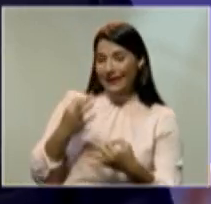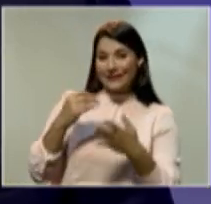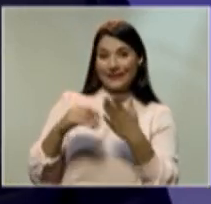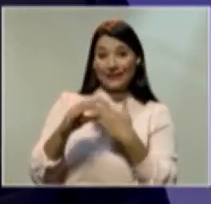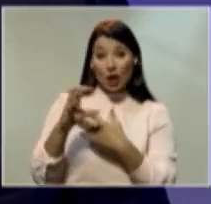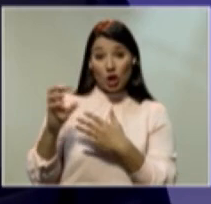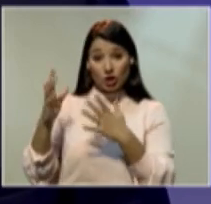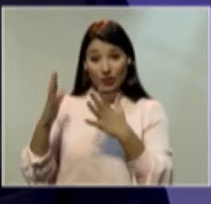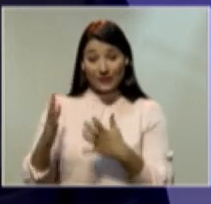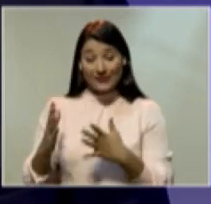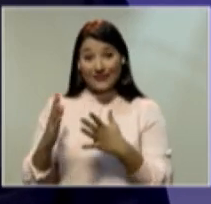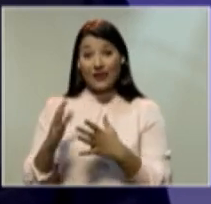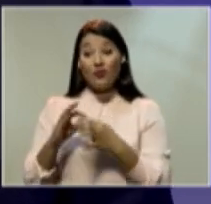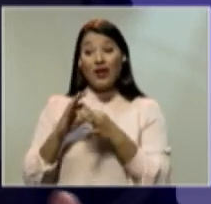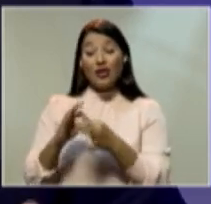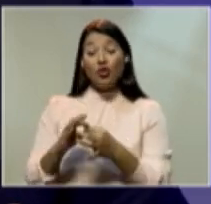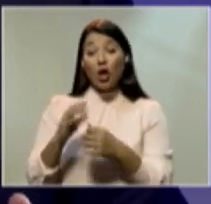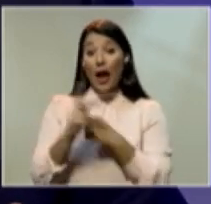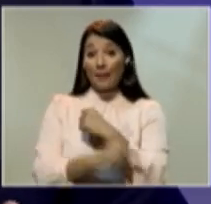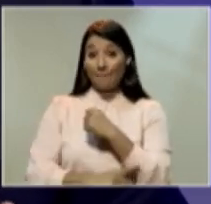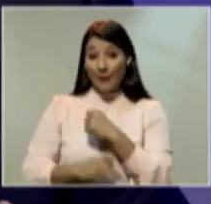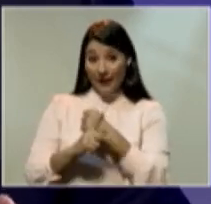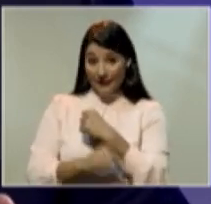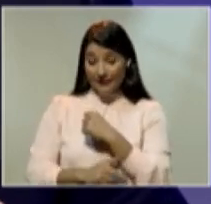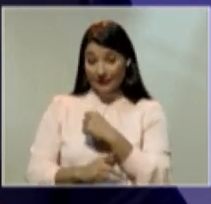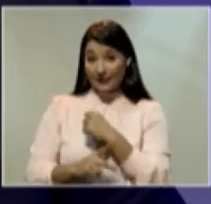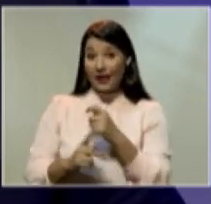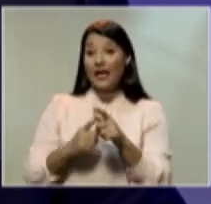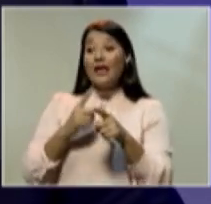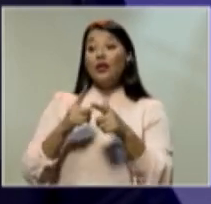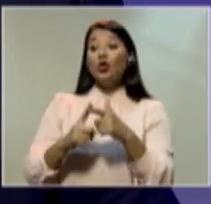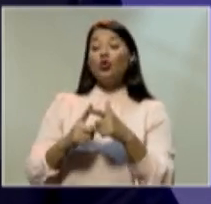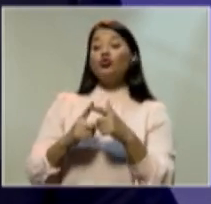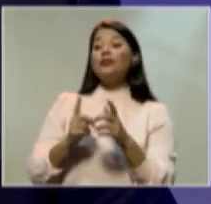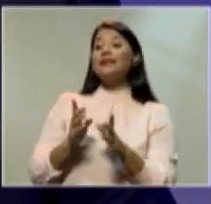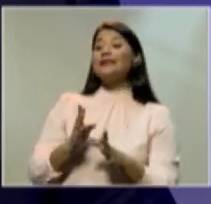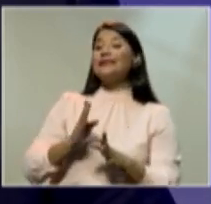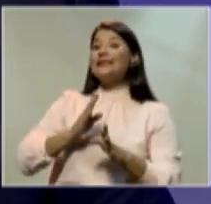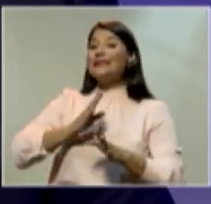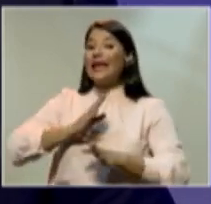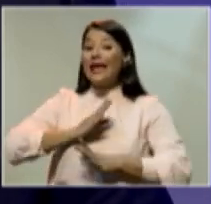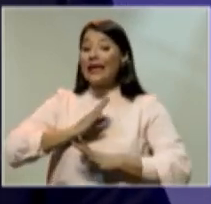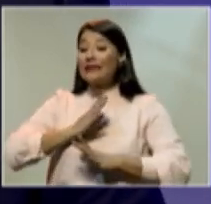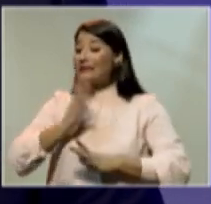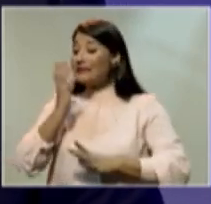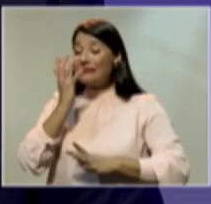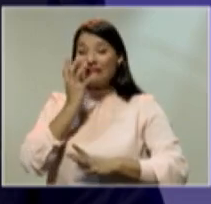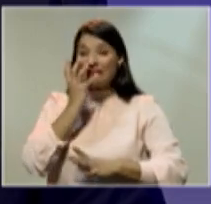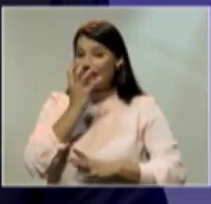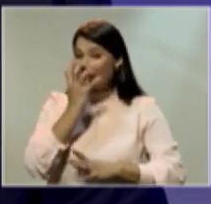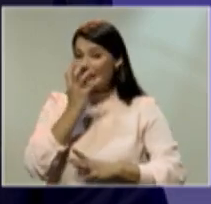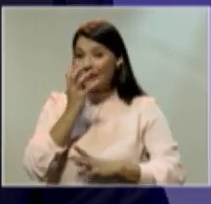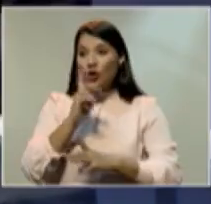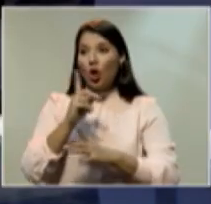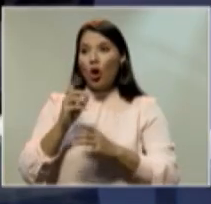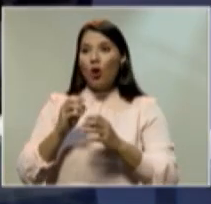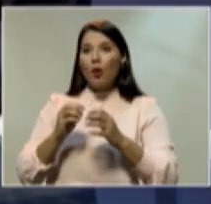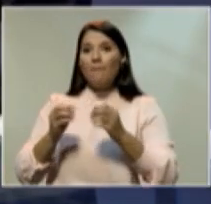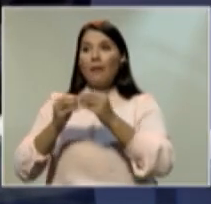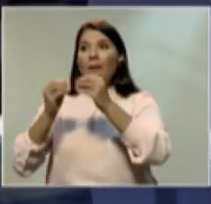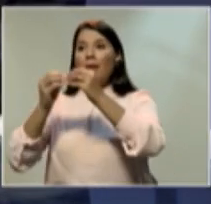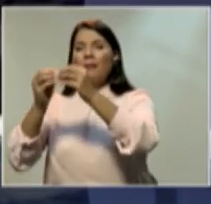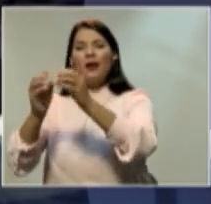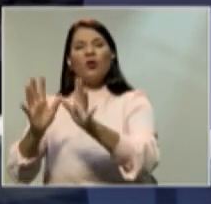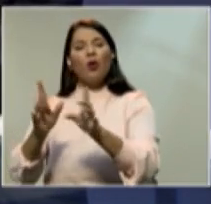costarricenses respecto al país que tienen, que hace que ese descontento no desborde. ¿Con qué tiene que